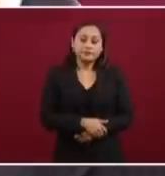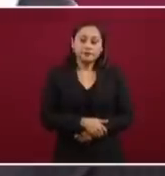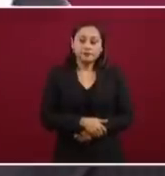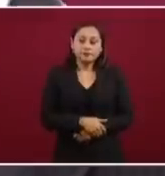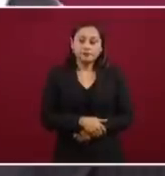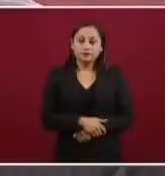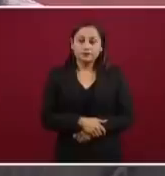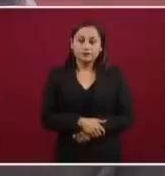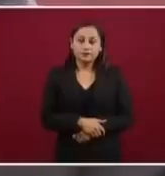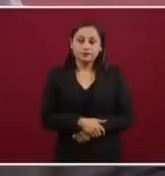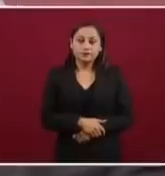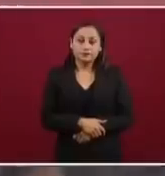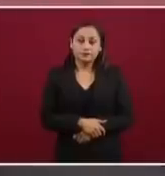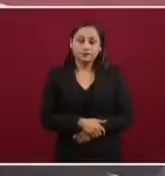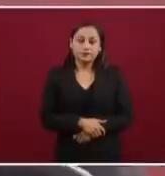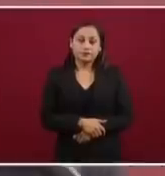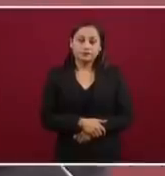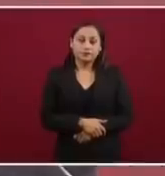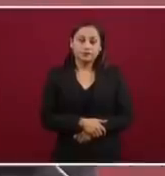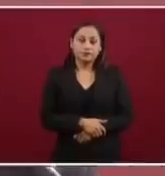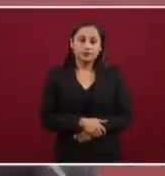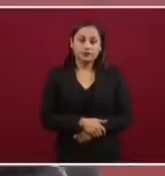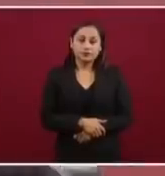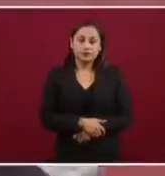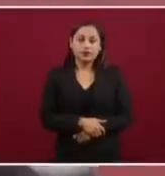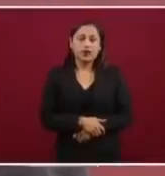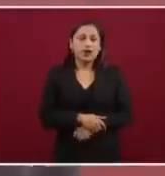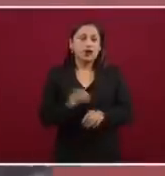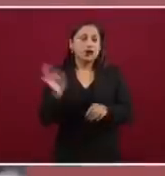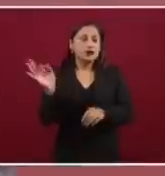por la avalancha, ¿no?, de información,